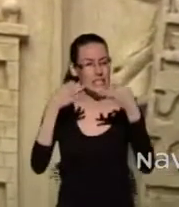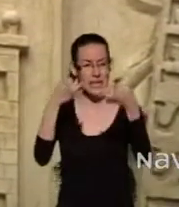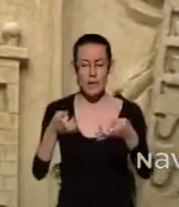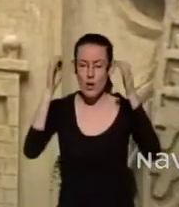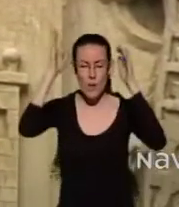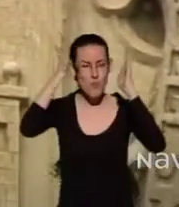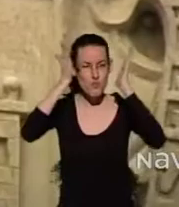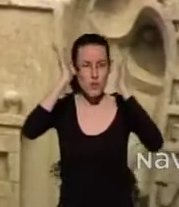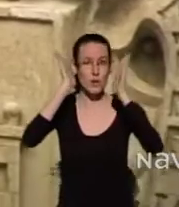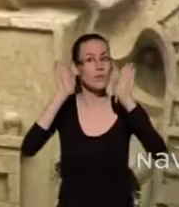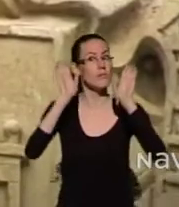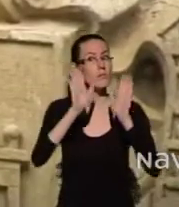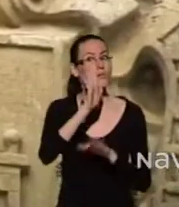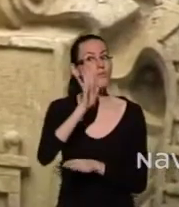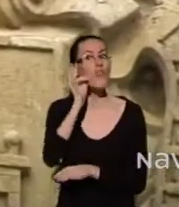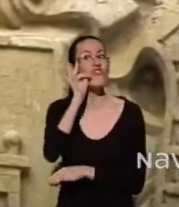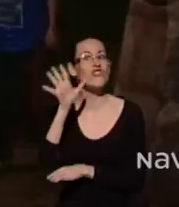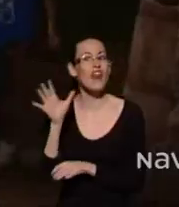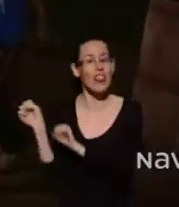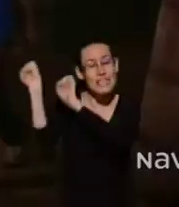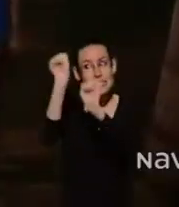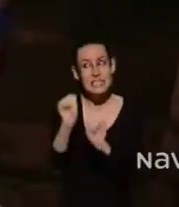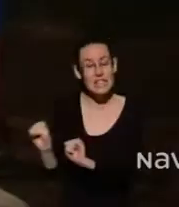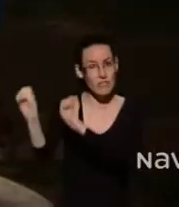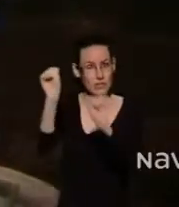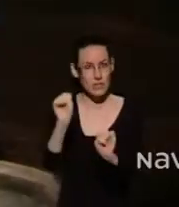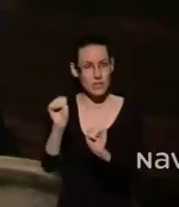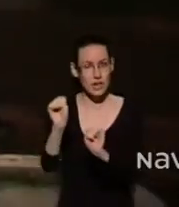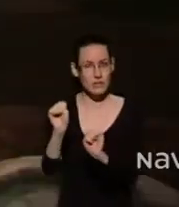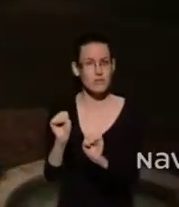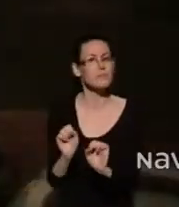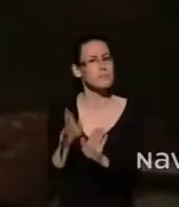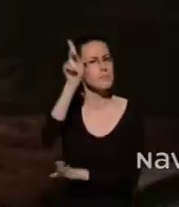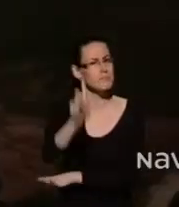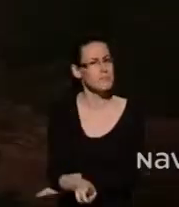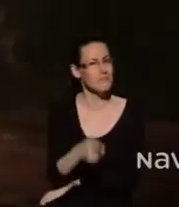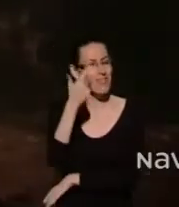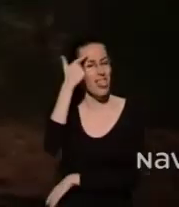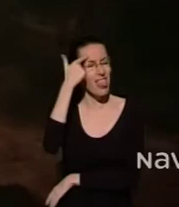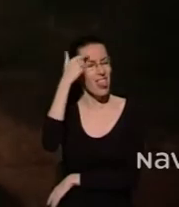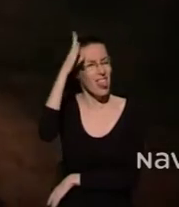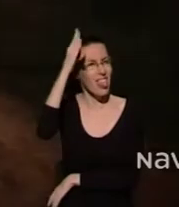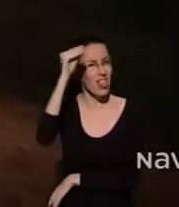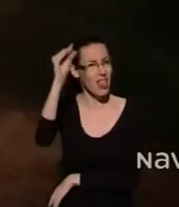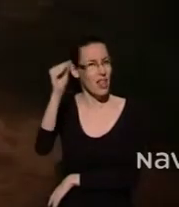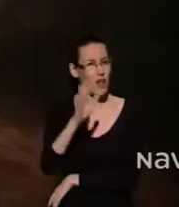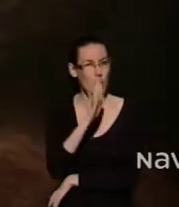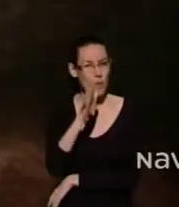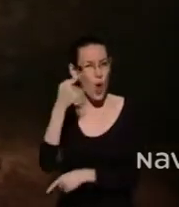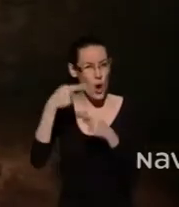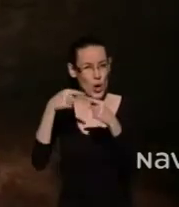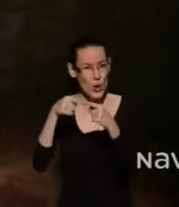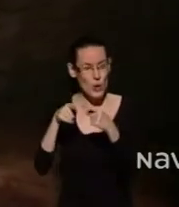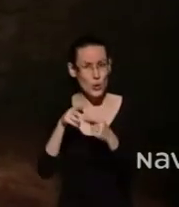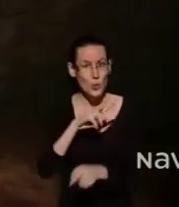los franceses, que saquearon la villa a lo largo de los siglos. Pero también han utilizado el ingenio para esconder los objetos de valor